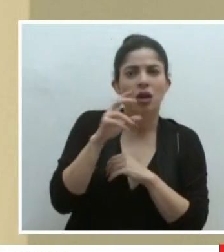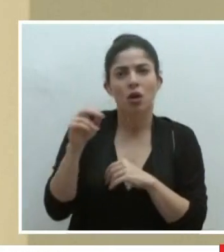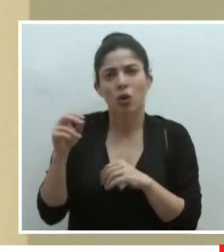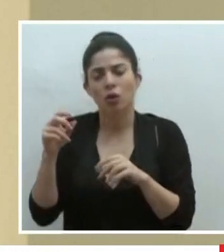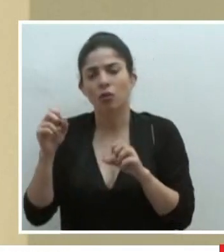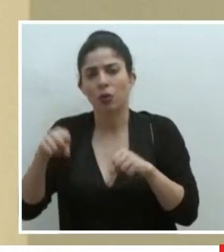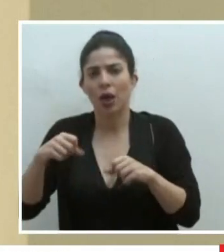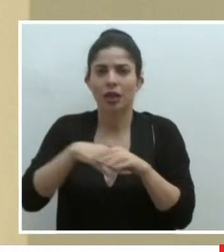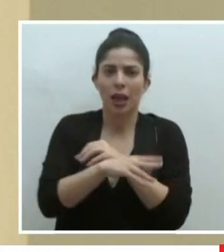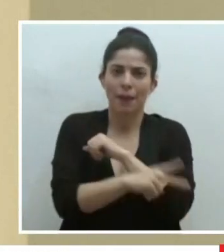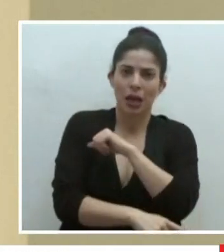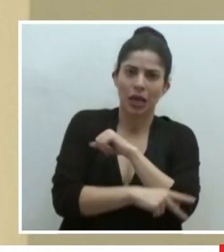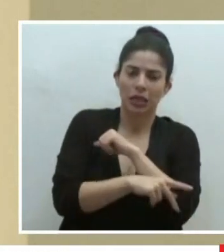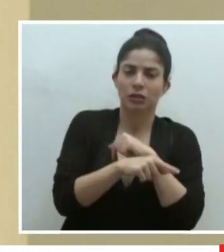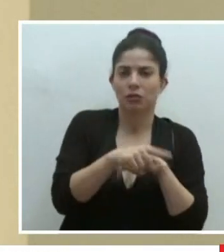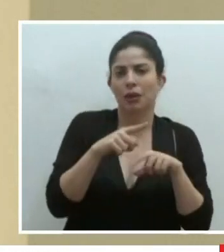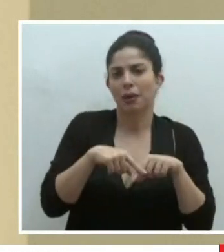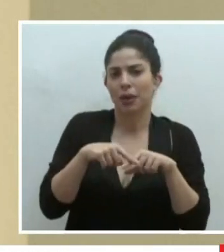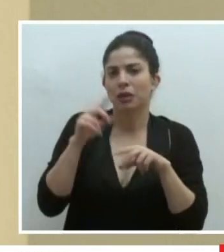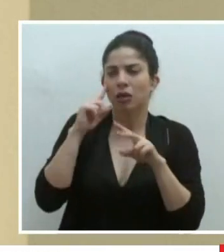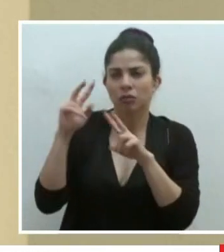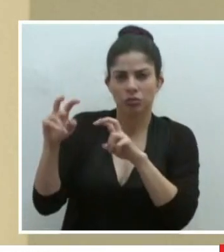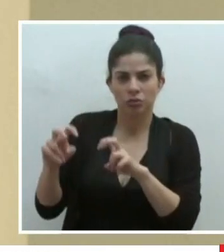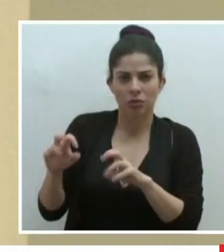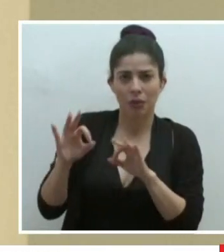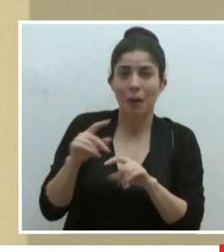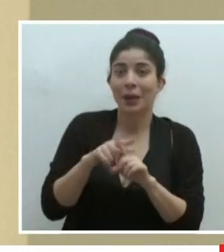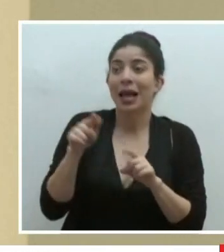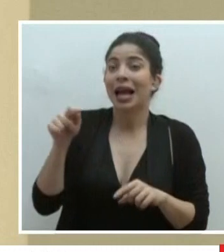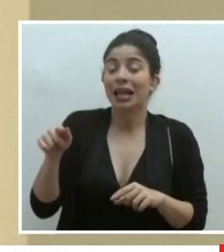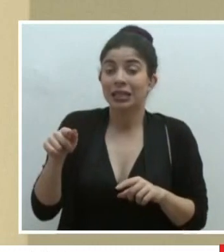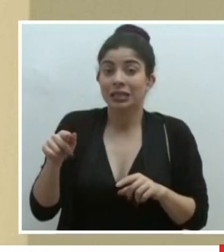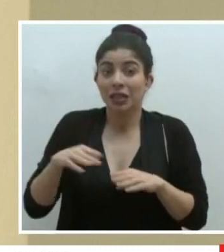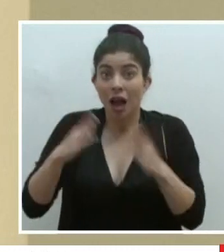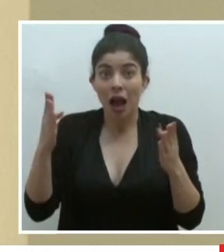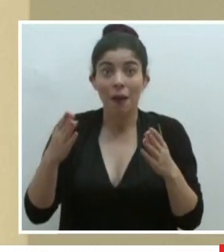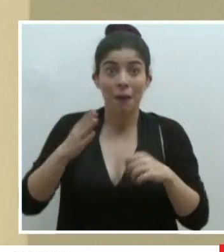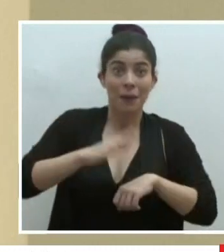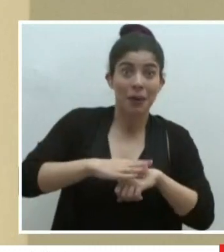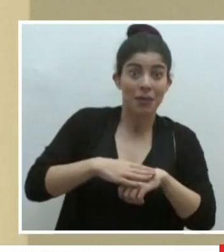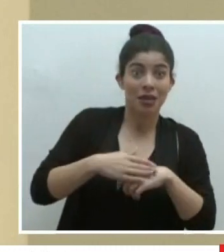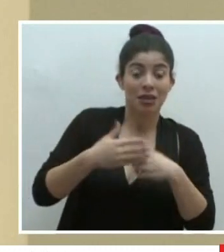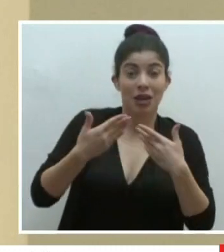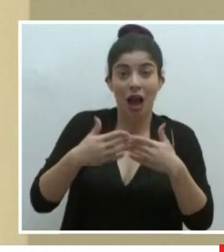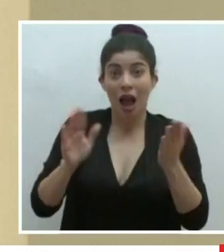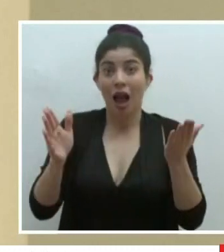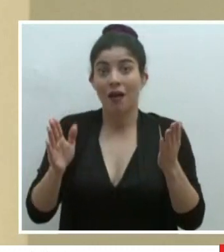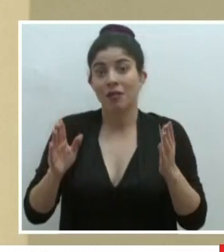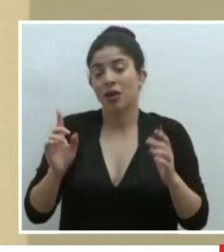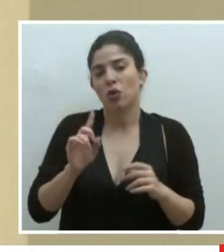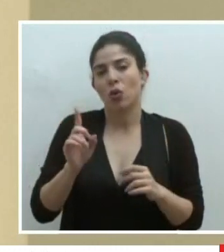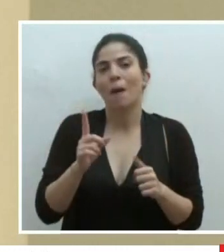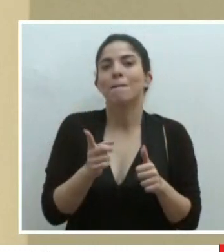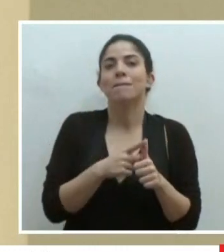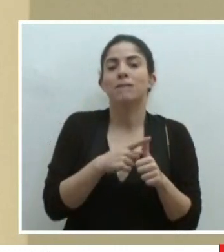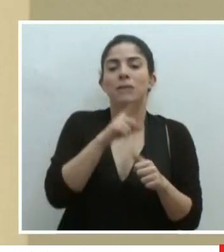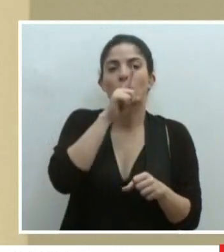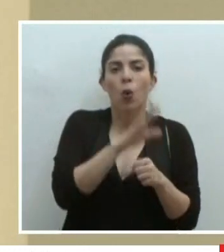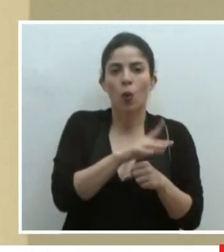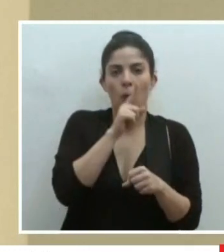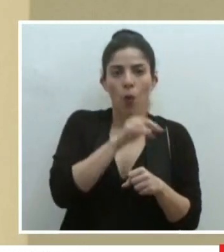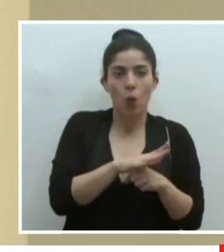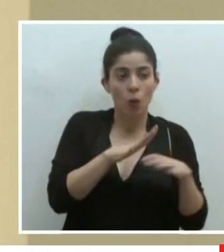país, pero recordemos que esto no se va a permitir, no se va a habilitar hasta que no se cumplan todas